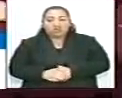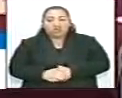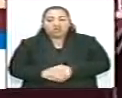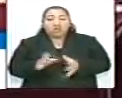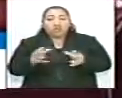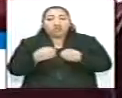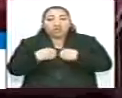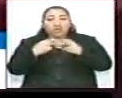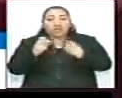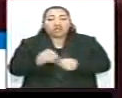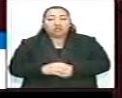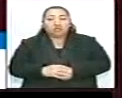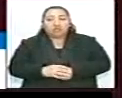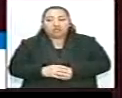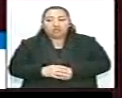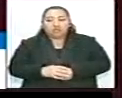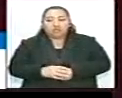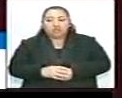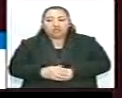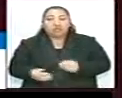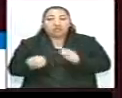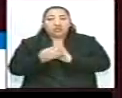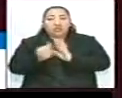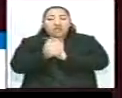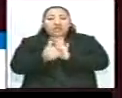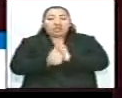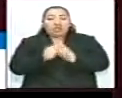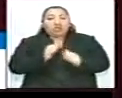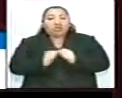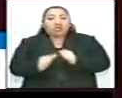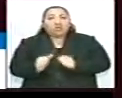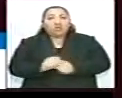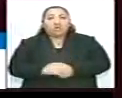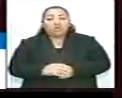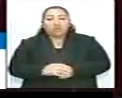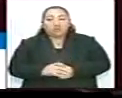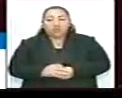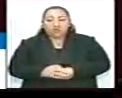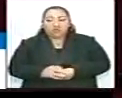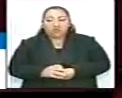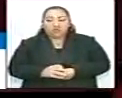Retomando este tema, tenemos agendado en el punto